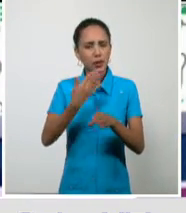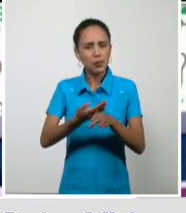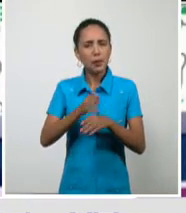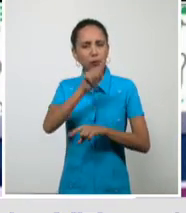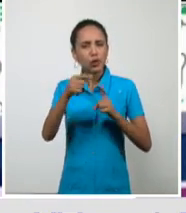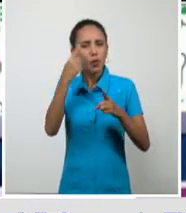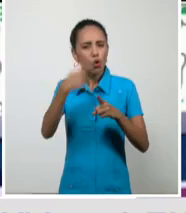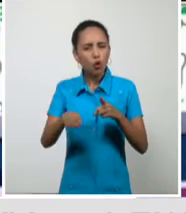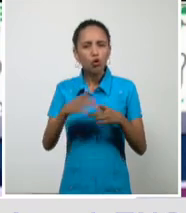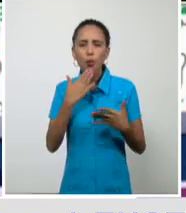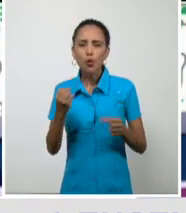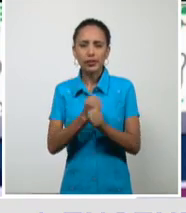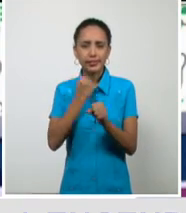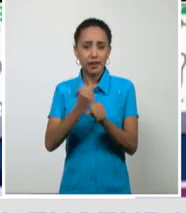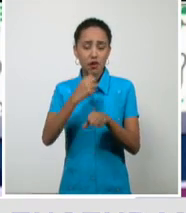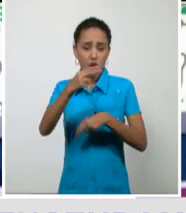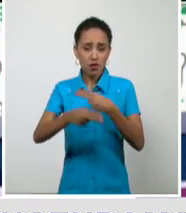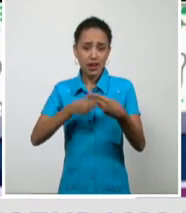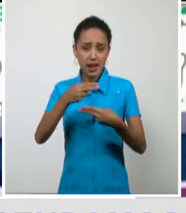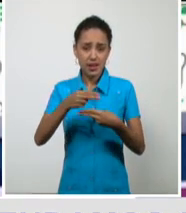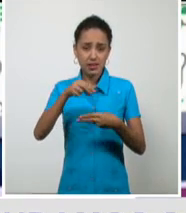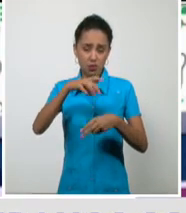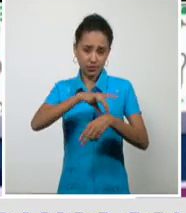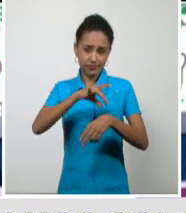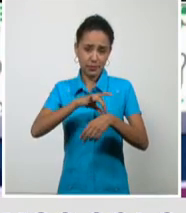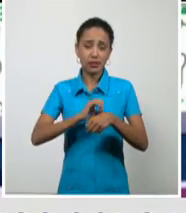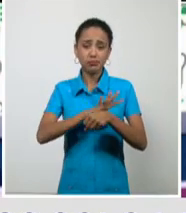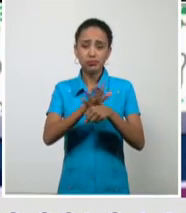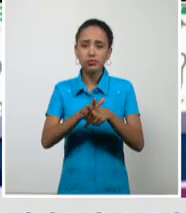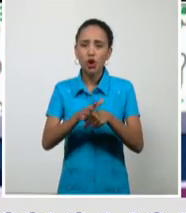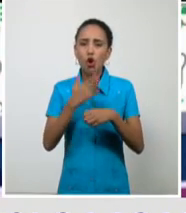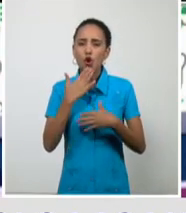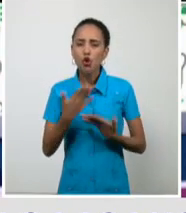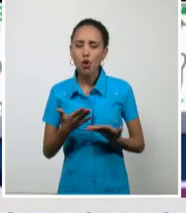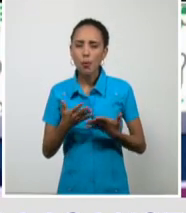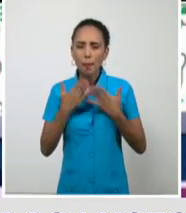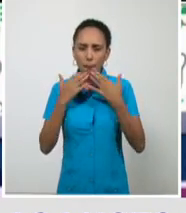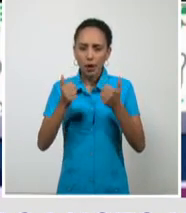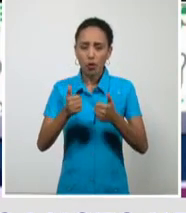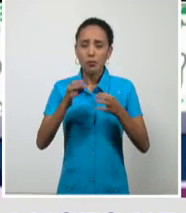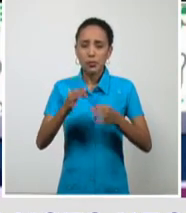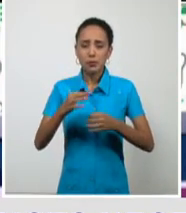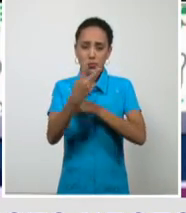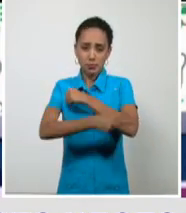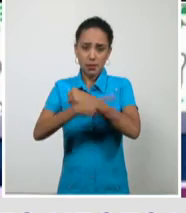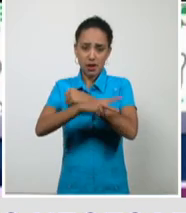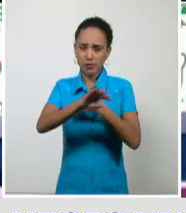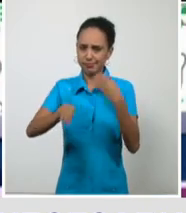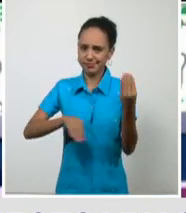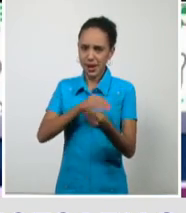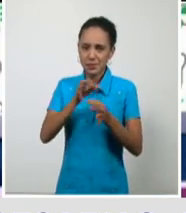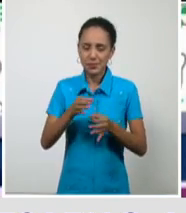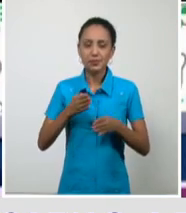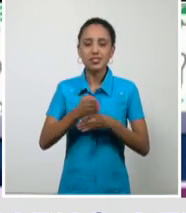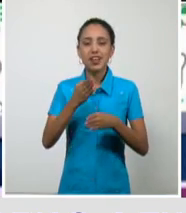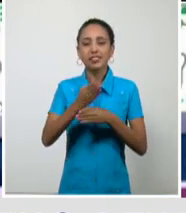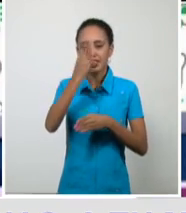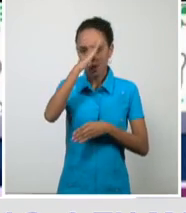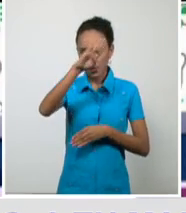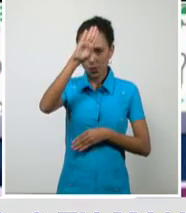que realizan en medio de la COVID-19 y su impacto en el país. Nos vamos ahora hasta Santiago de Cuba, porque confeccionar y